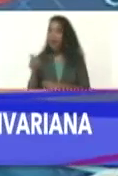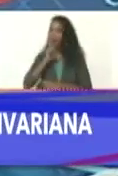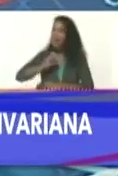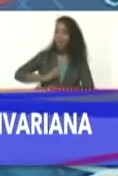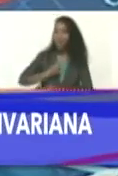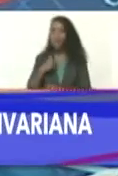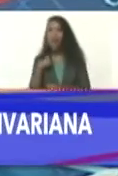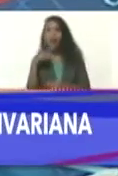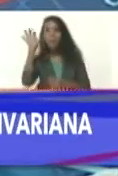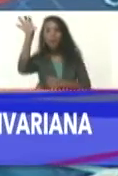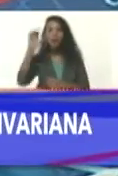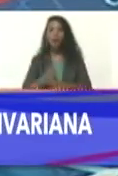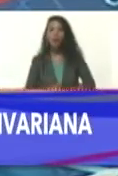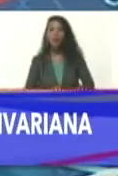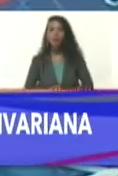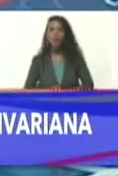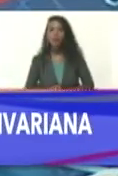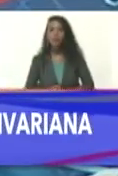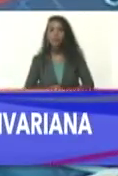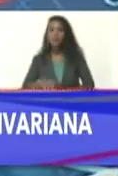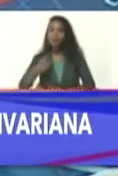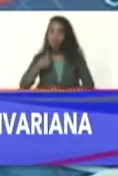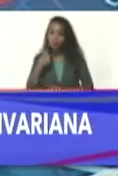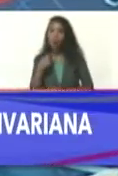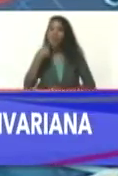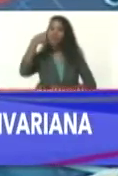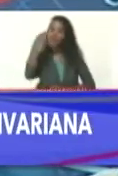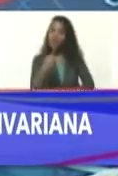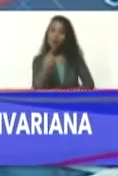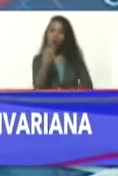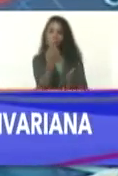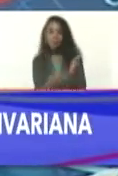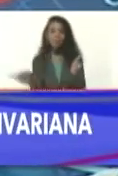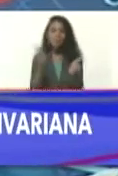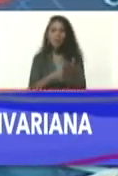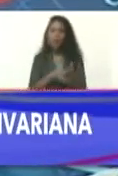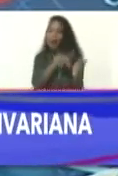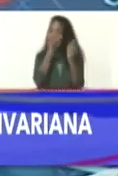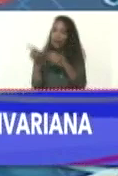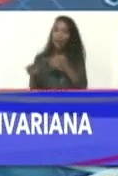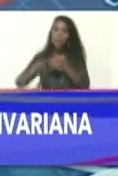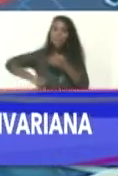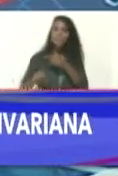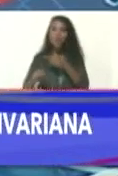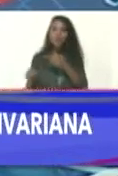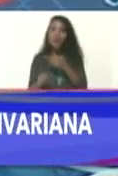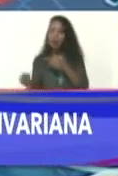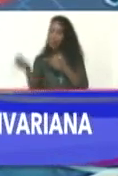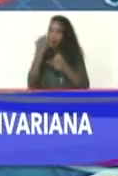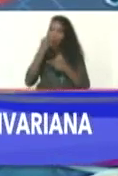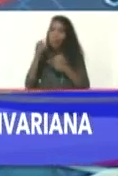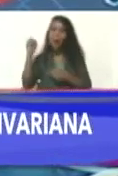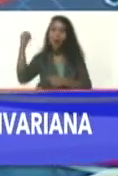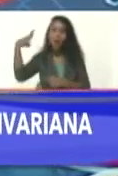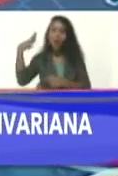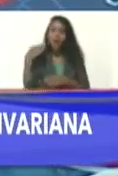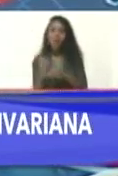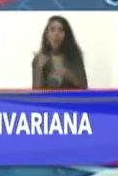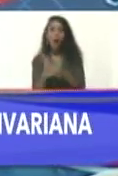nuestra patria. Y digo y reafirmo, aquel policía que se coma la luz, ya